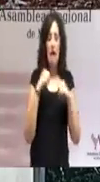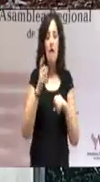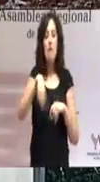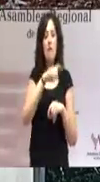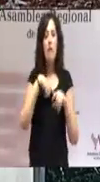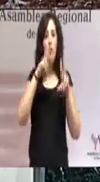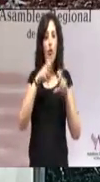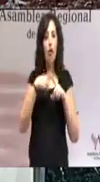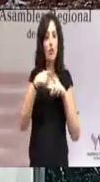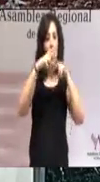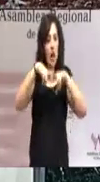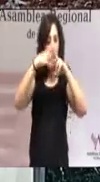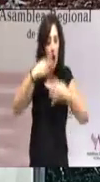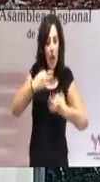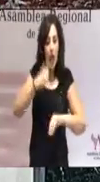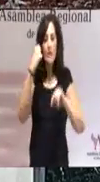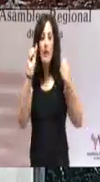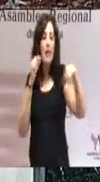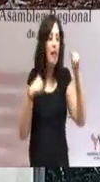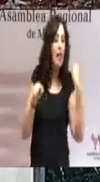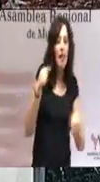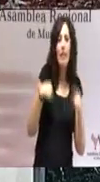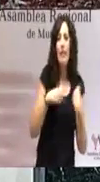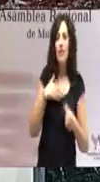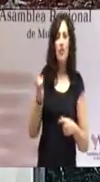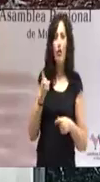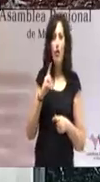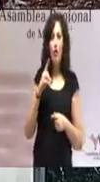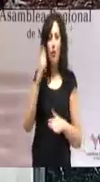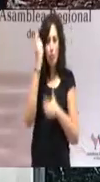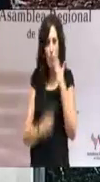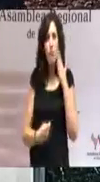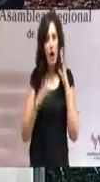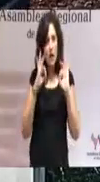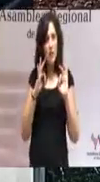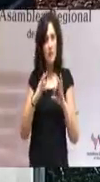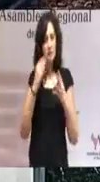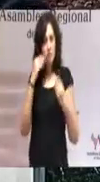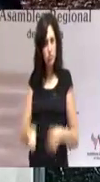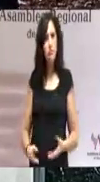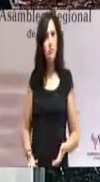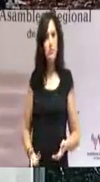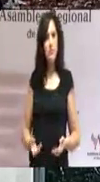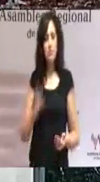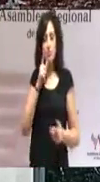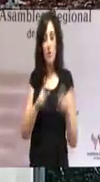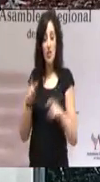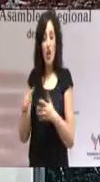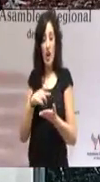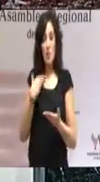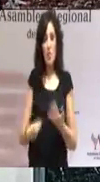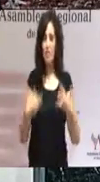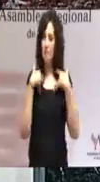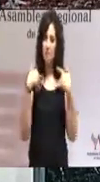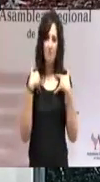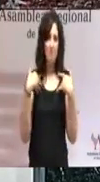foto, la realidad es la que es, tozuda, dura, porque la gente de esta región se lo está pasando mal